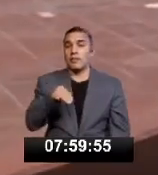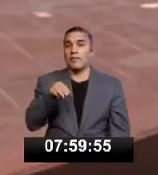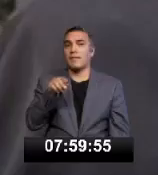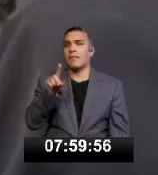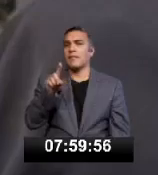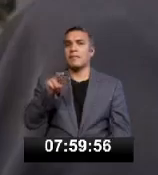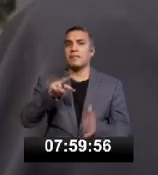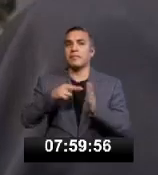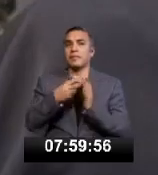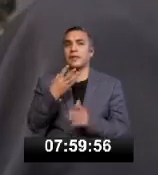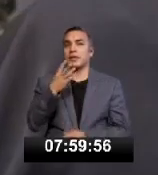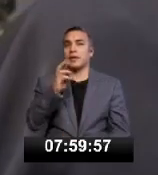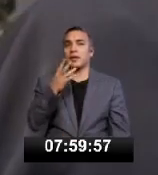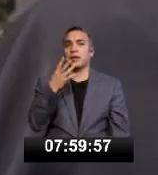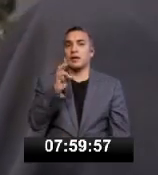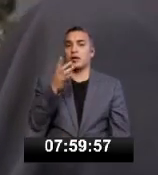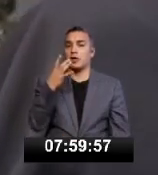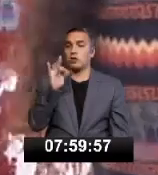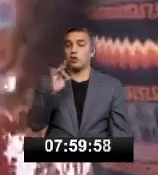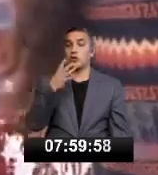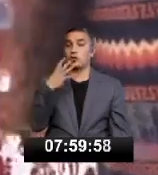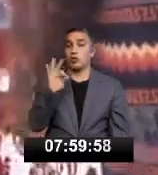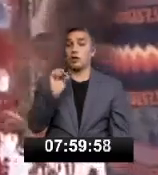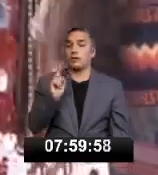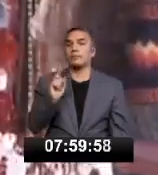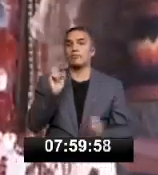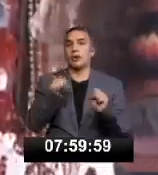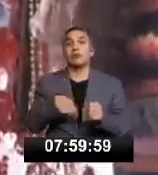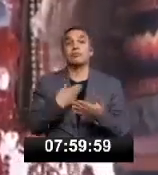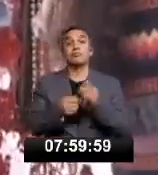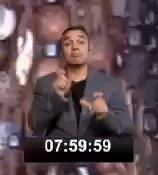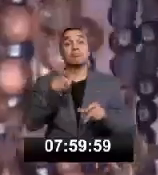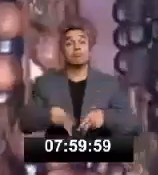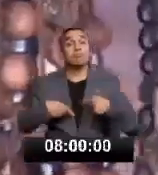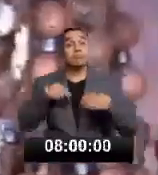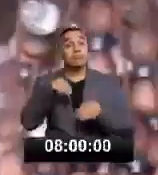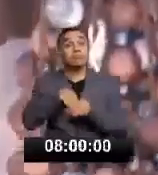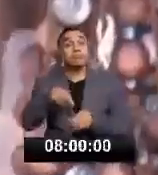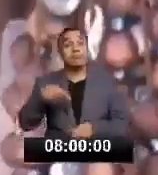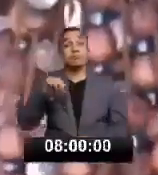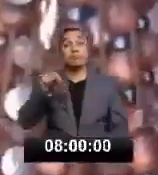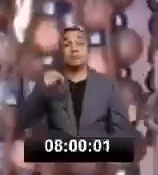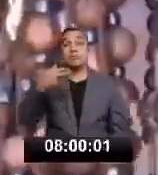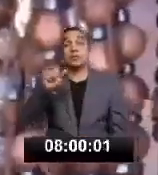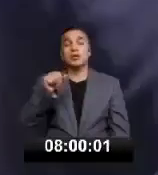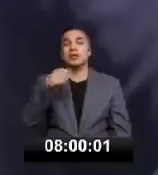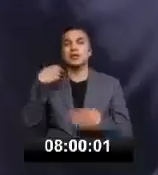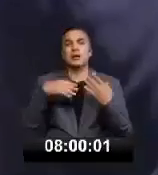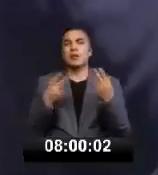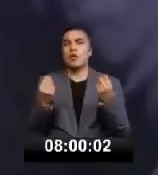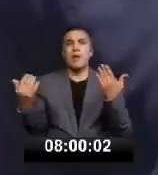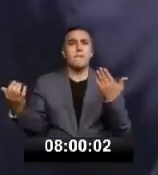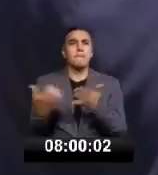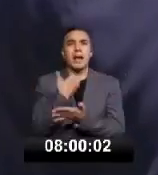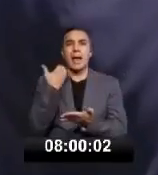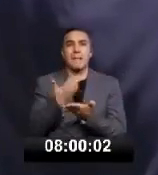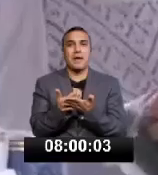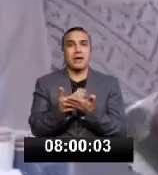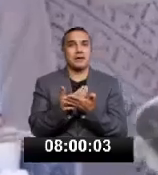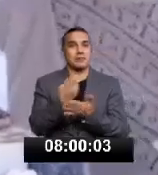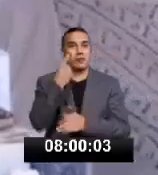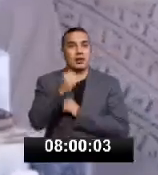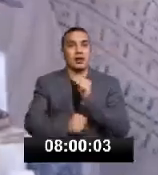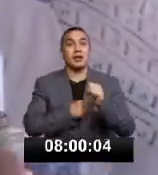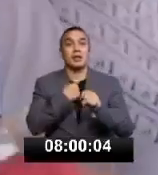es decir, 16, 17, 18, 19. Para los residentes y comerciantes del Quinche, la caminata representa el mayor ingreso económico de todo el